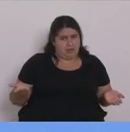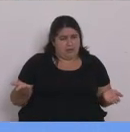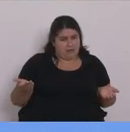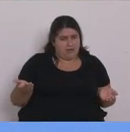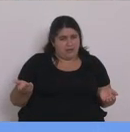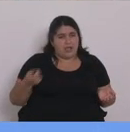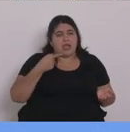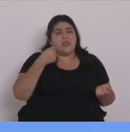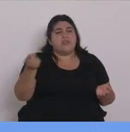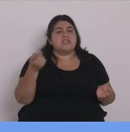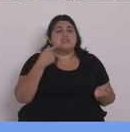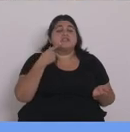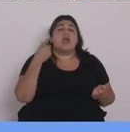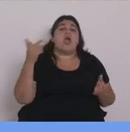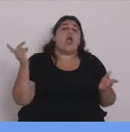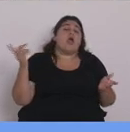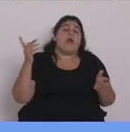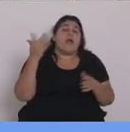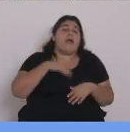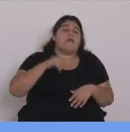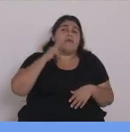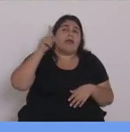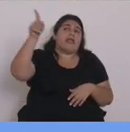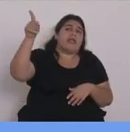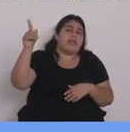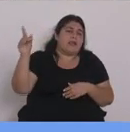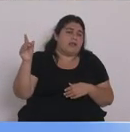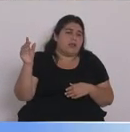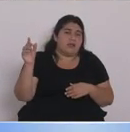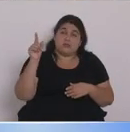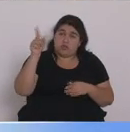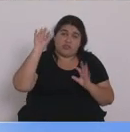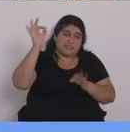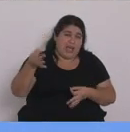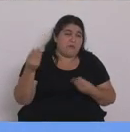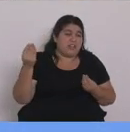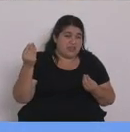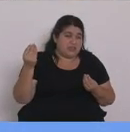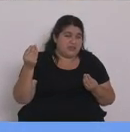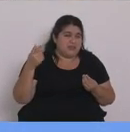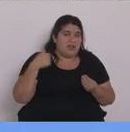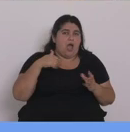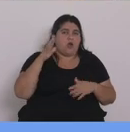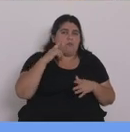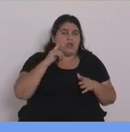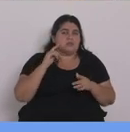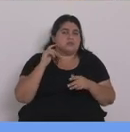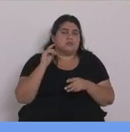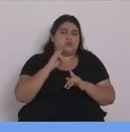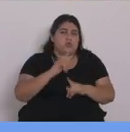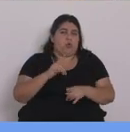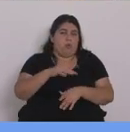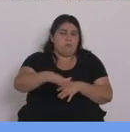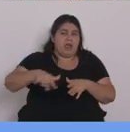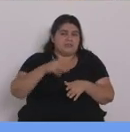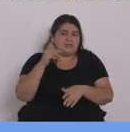todos dicen, el fondo es un usurero. ¿Qué es un usurero? Me presta la mitad. El fondo sabe lo que es, lo voy a trasladar a la parte privada. Es un banco